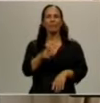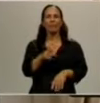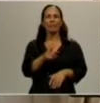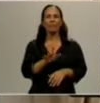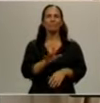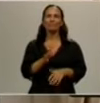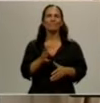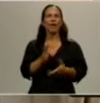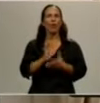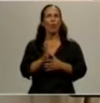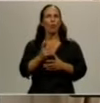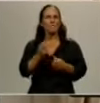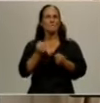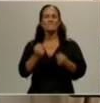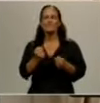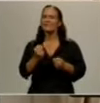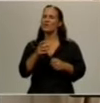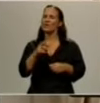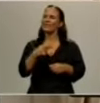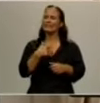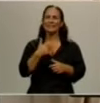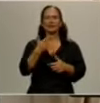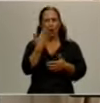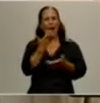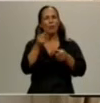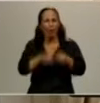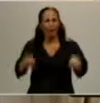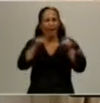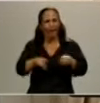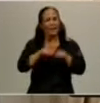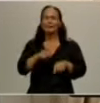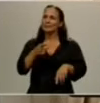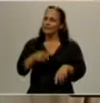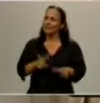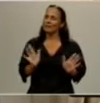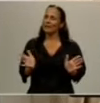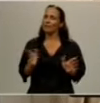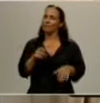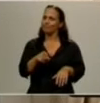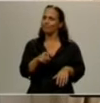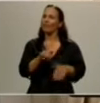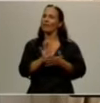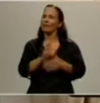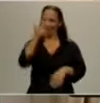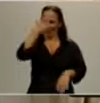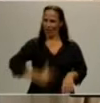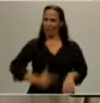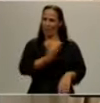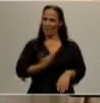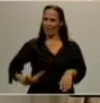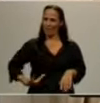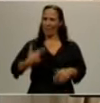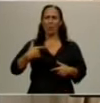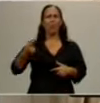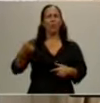con una intensidad, si se me permite, estoy haciendo redundancia, pero en la serie de denuncias contra esta presidente de lo más